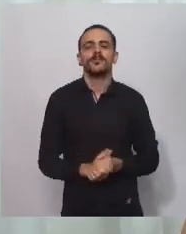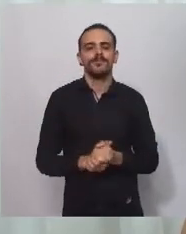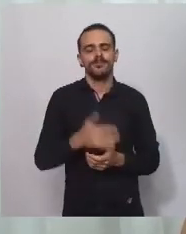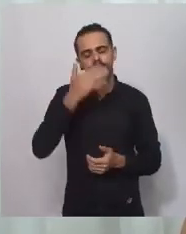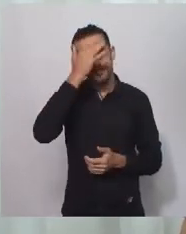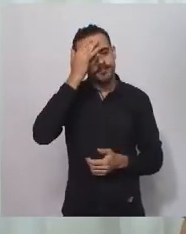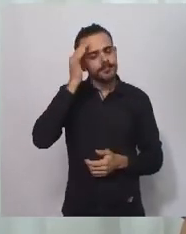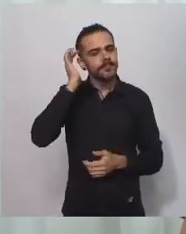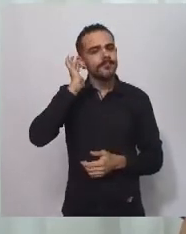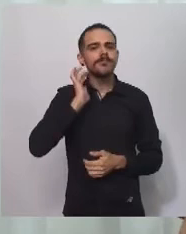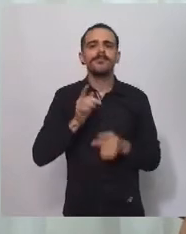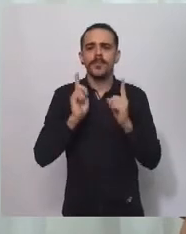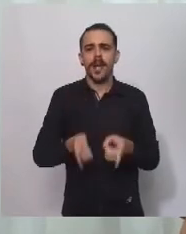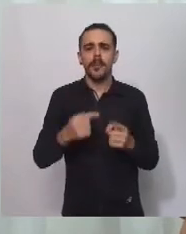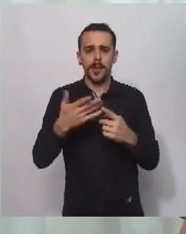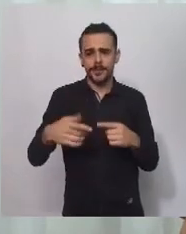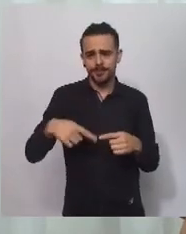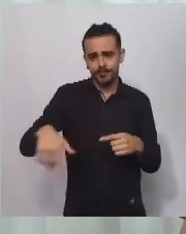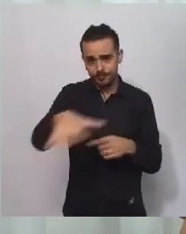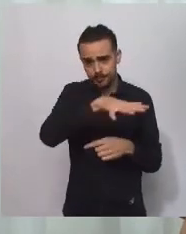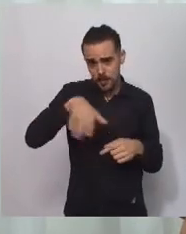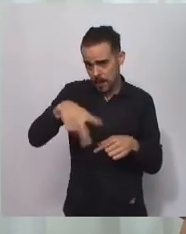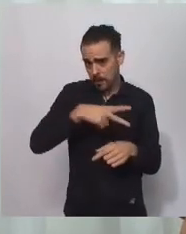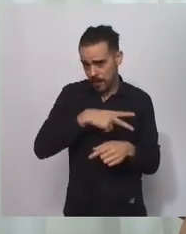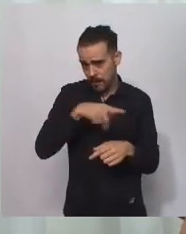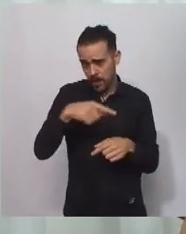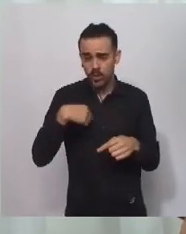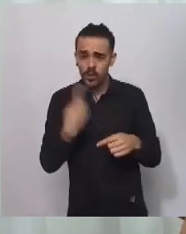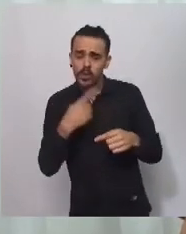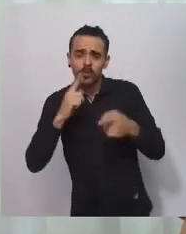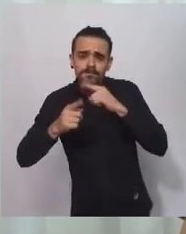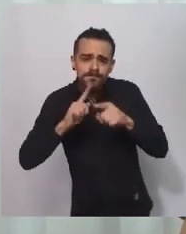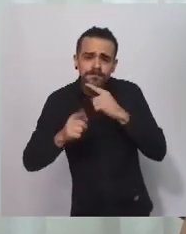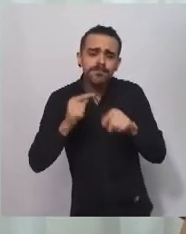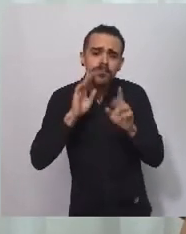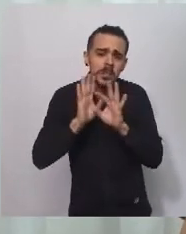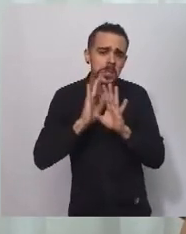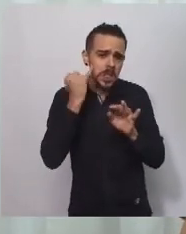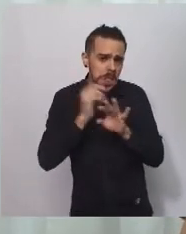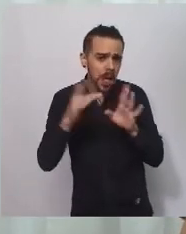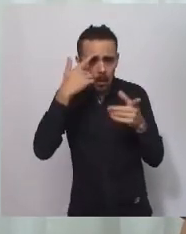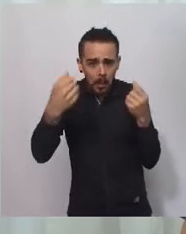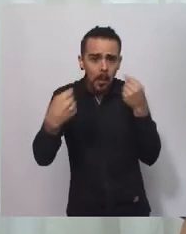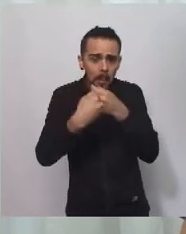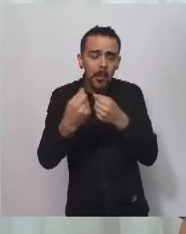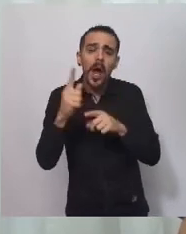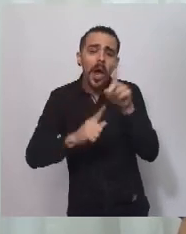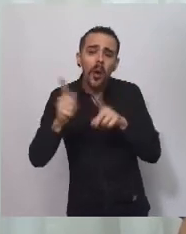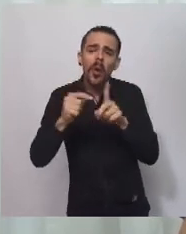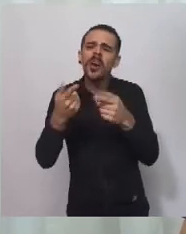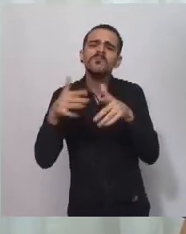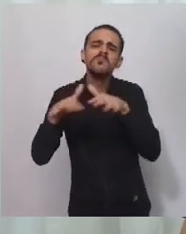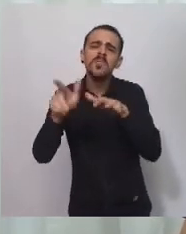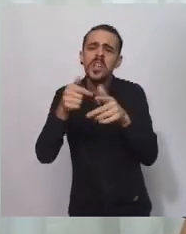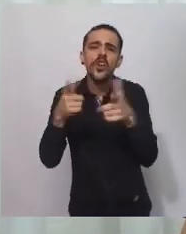para garantizar que determinadas actividades que no producen riesgos se puedan seguir llevando adelante por